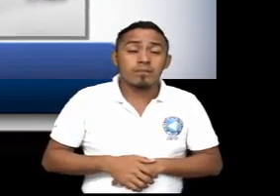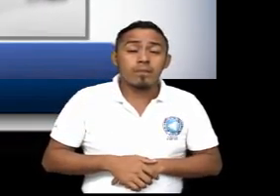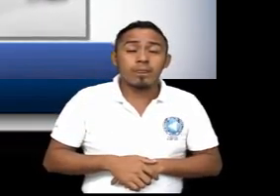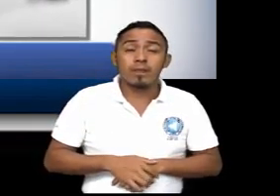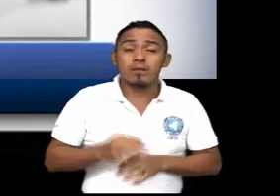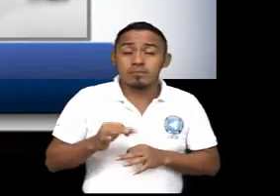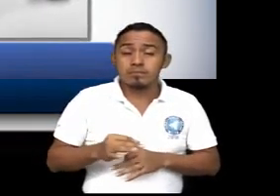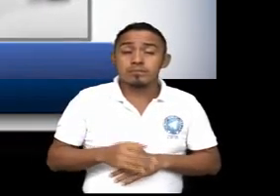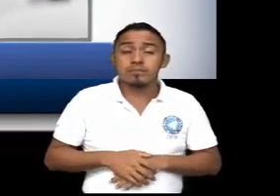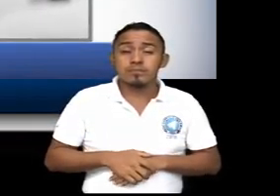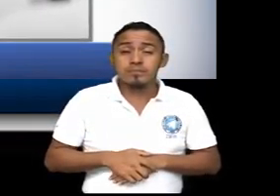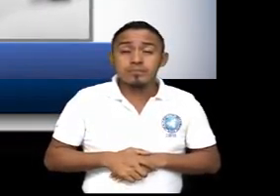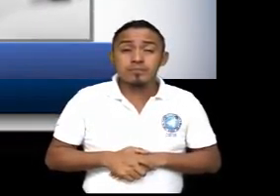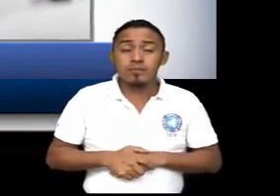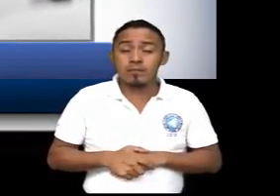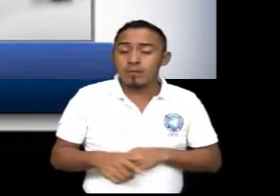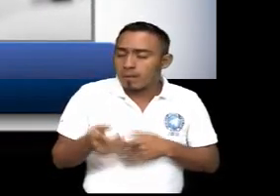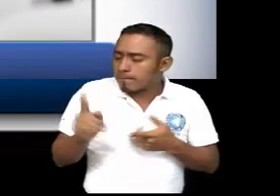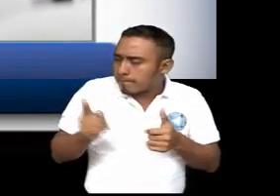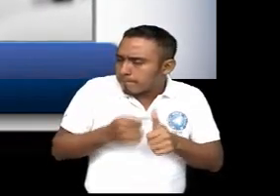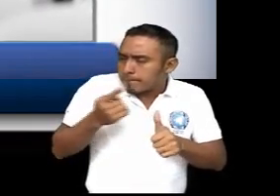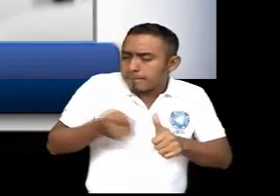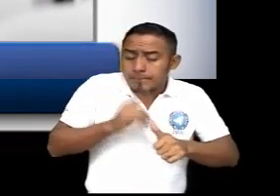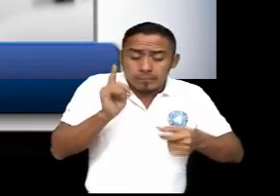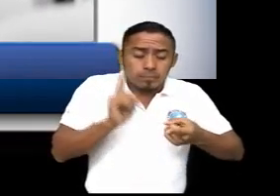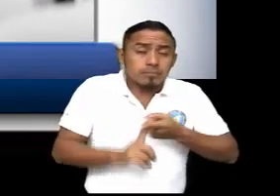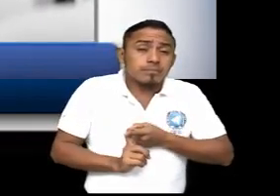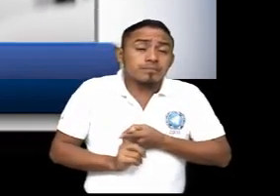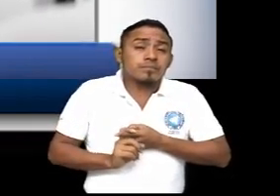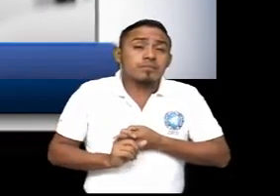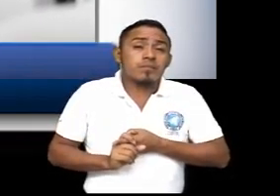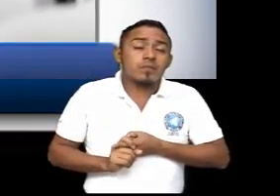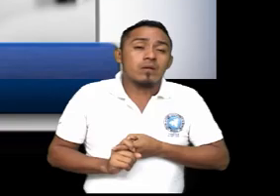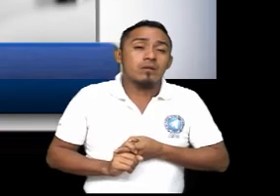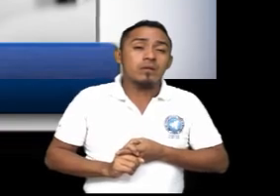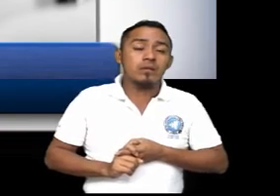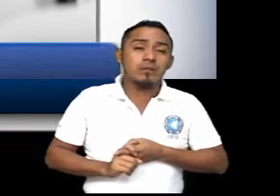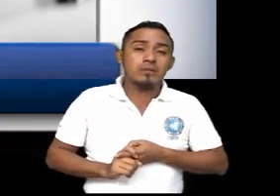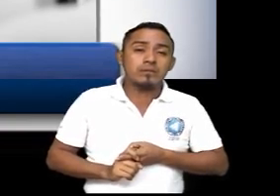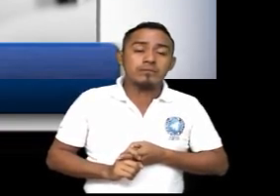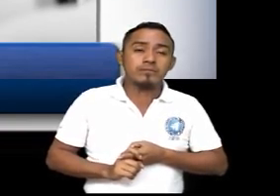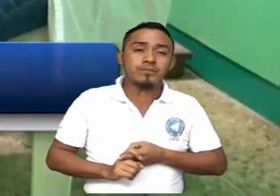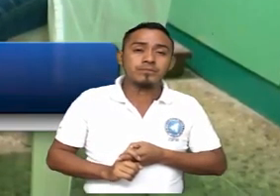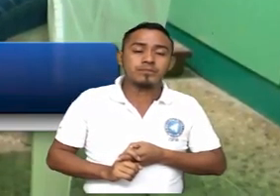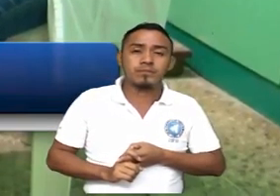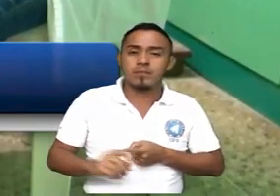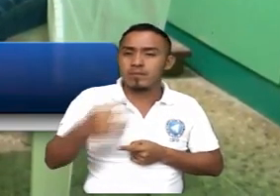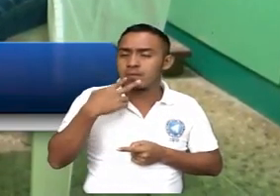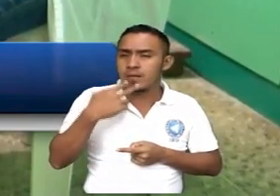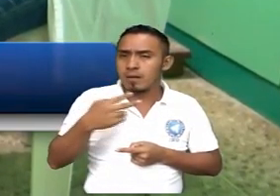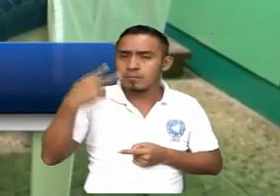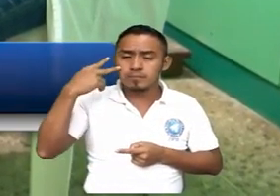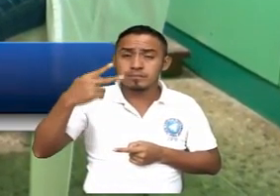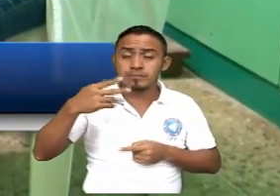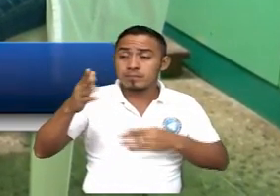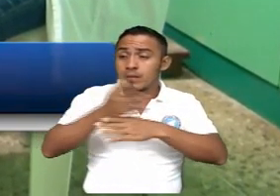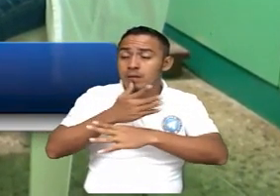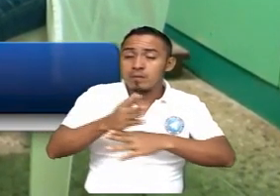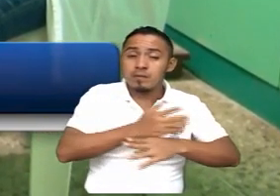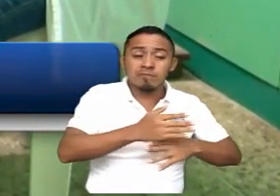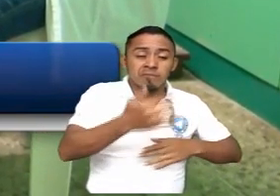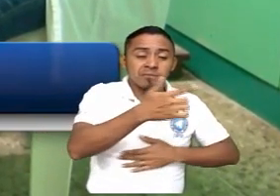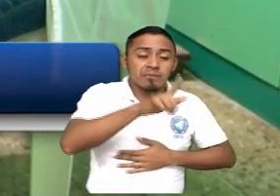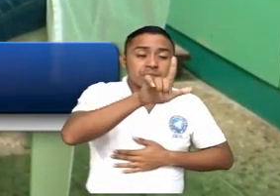de la visión. Eso es fundamental. La catarata no da dolor ni lagrimeo. Simplemente se pierde la visión. A diferencia del glaucoma,